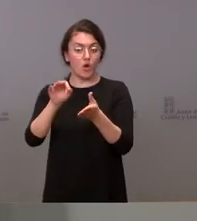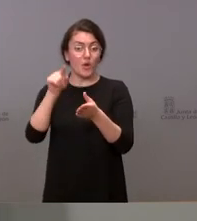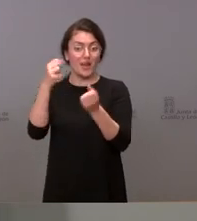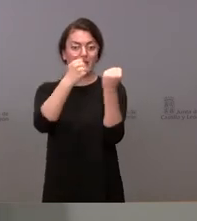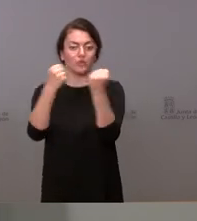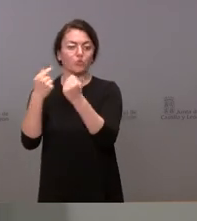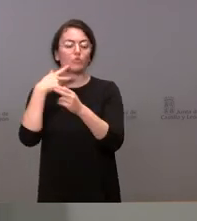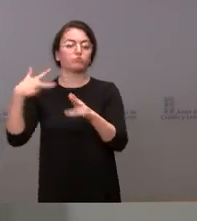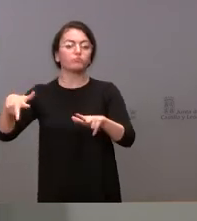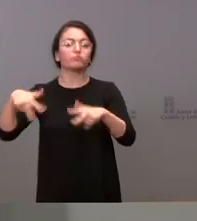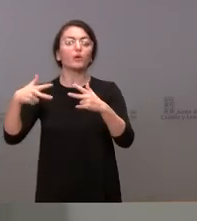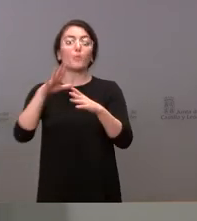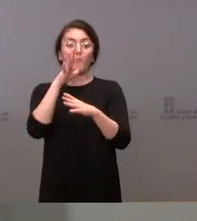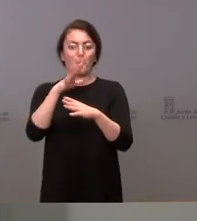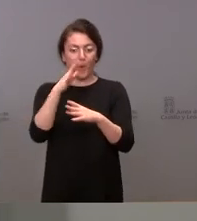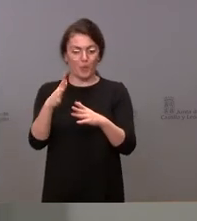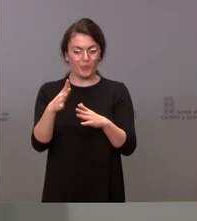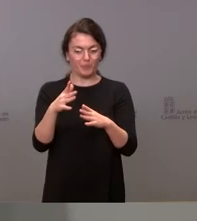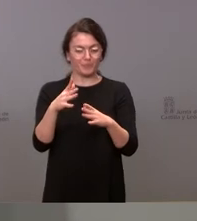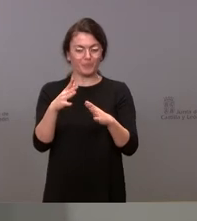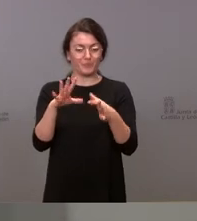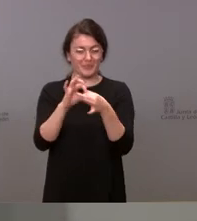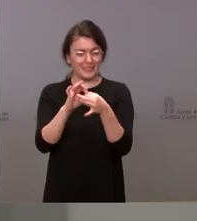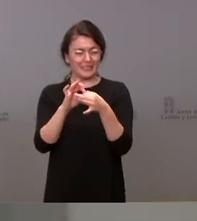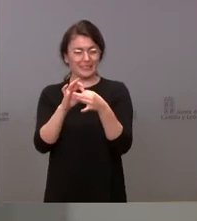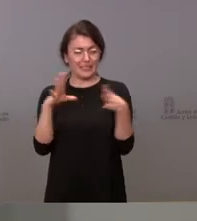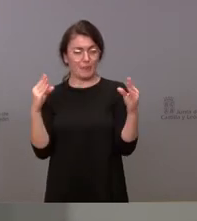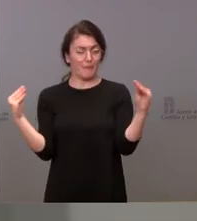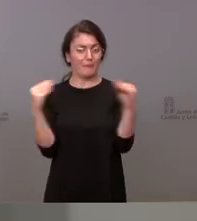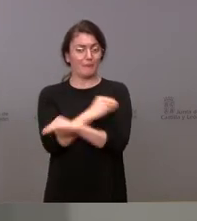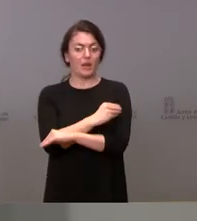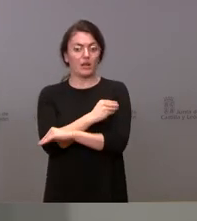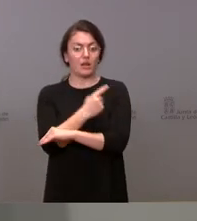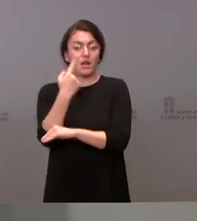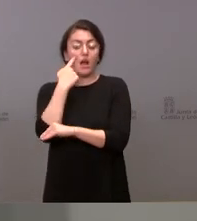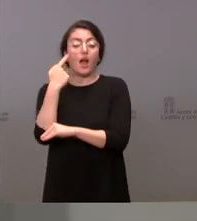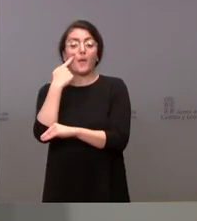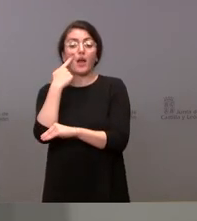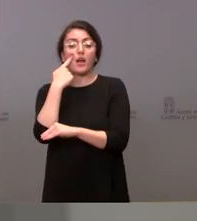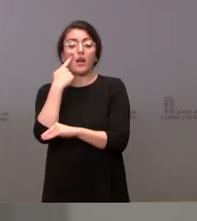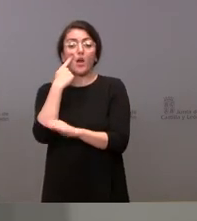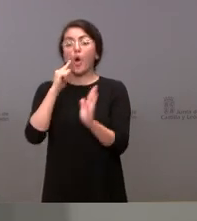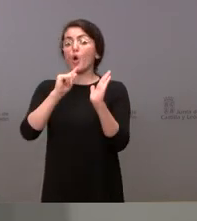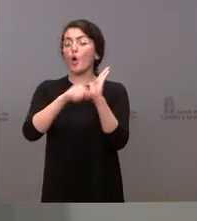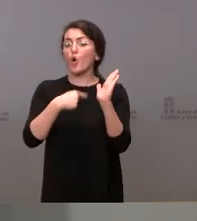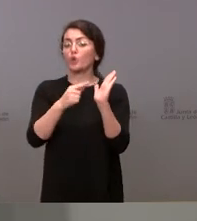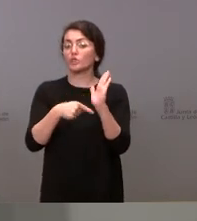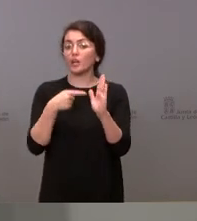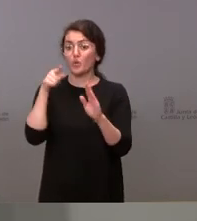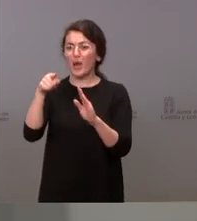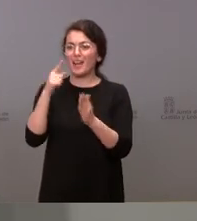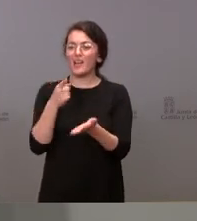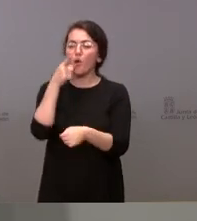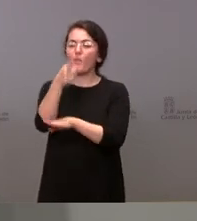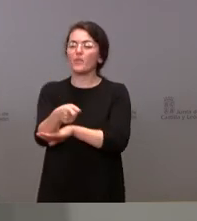una discrepancia sobre hasta dónde llega su obligación contractual en lo que respecta al material y a la prestación de